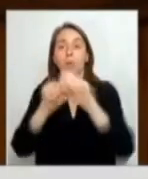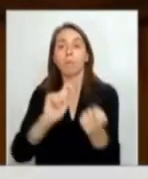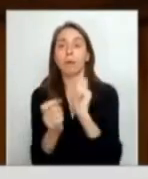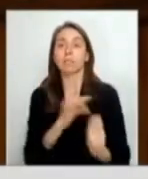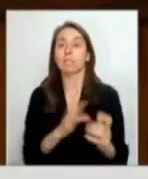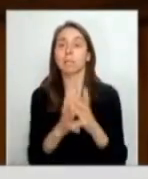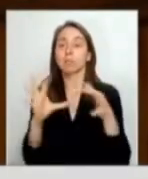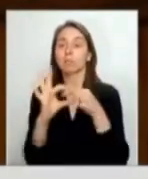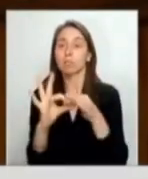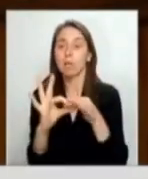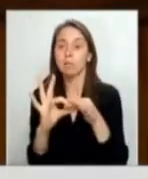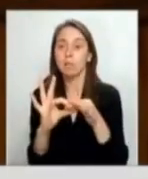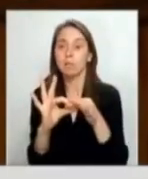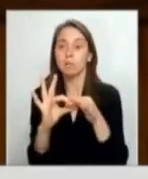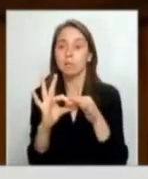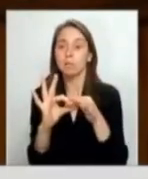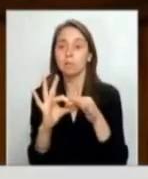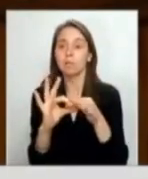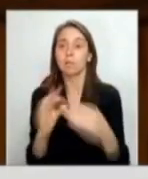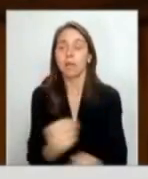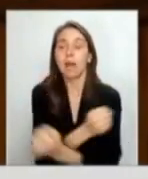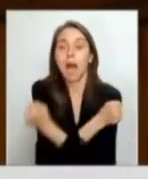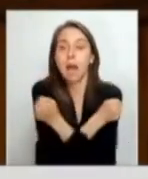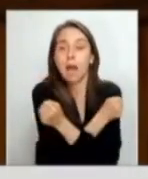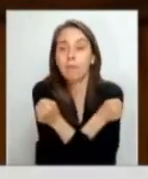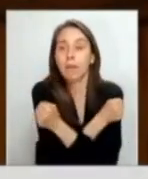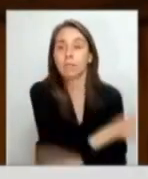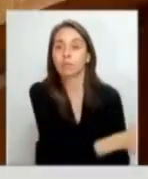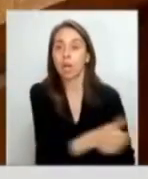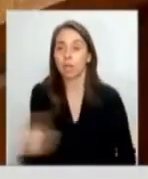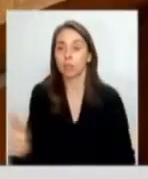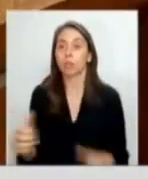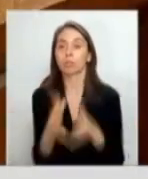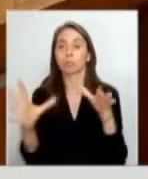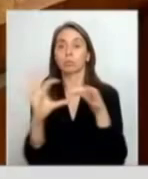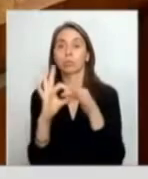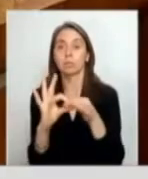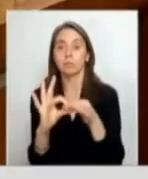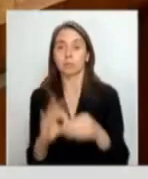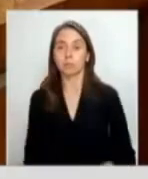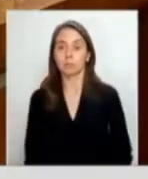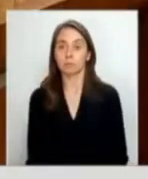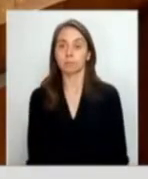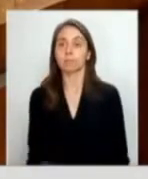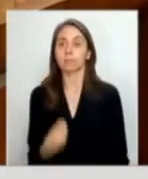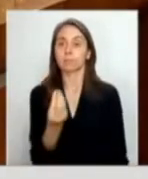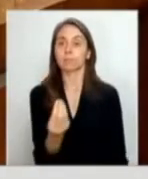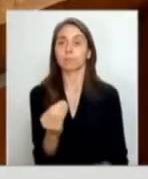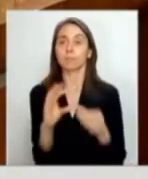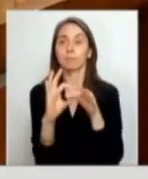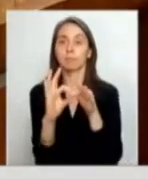gracias y les mando un abrazo a todos ustedes. Muchas gracias. Bien, gracias.